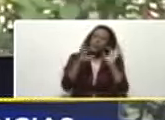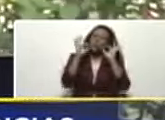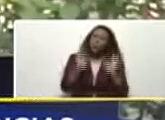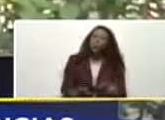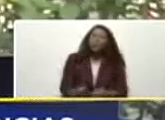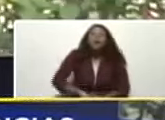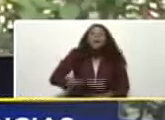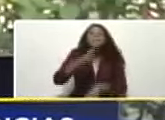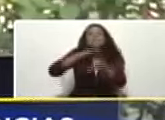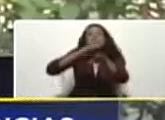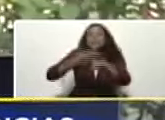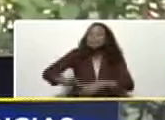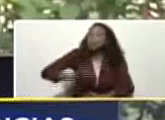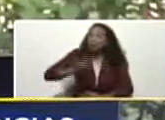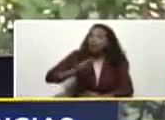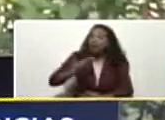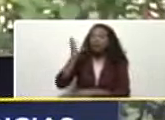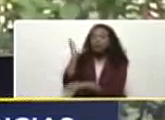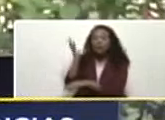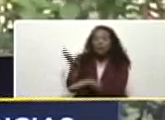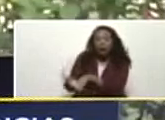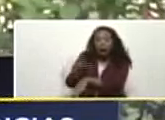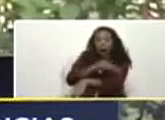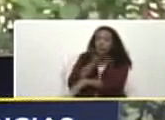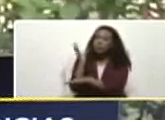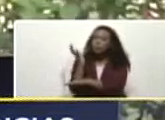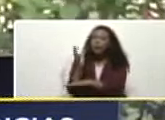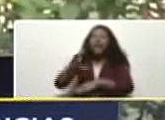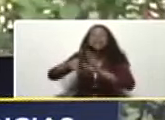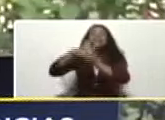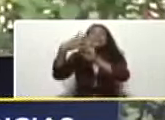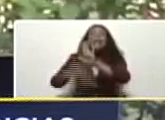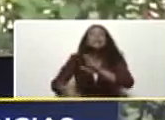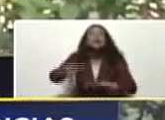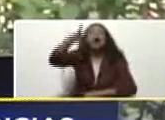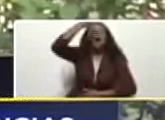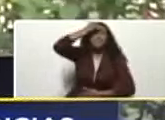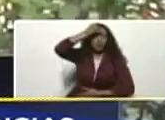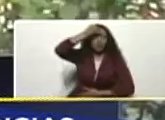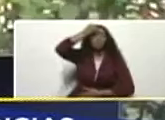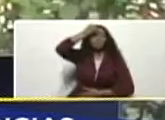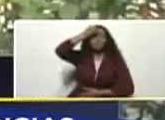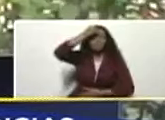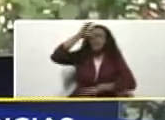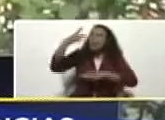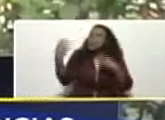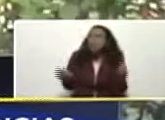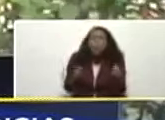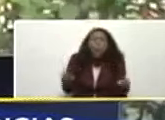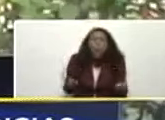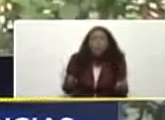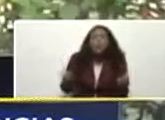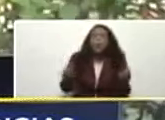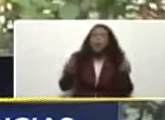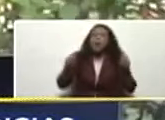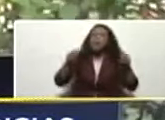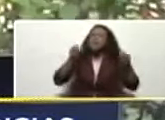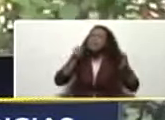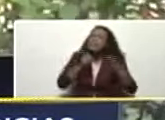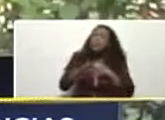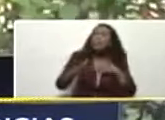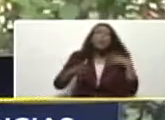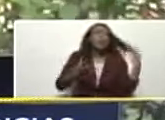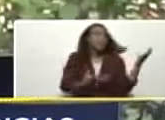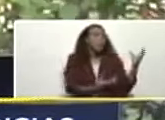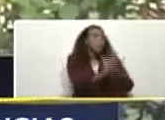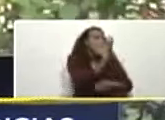muy importante que discutimos en esas asambleas, presidente, el derecho a comprender. Cómo nosotros teníamos que trascender desde la